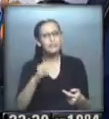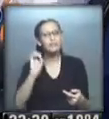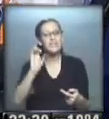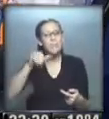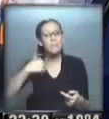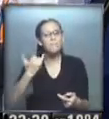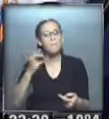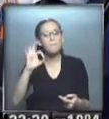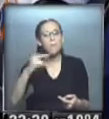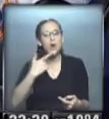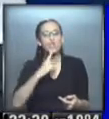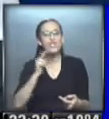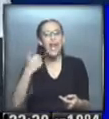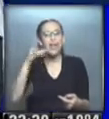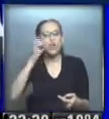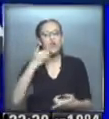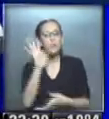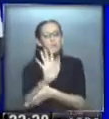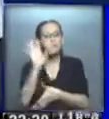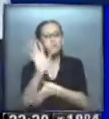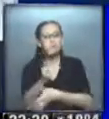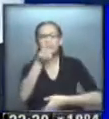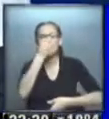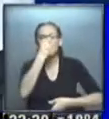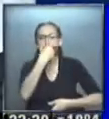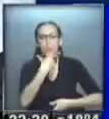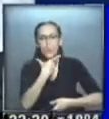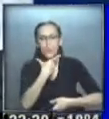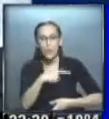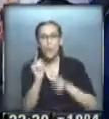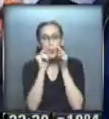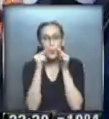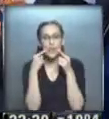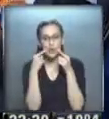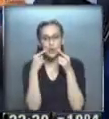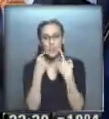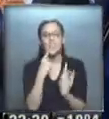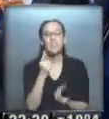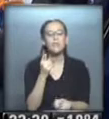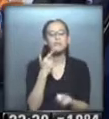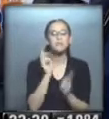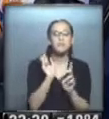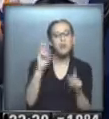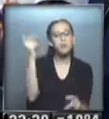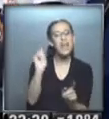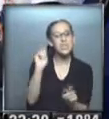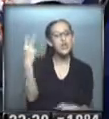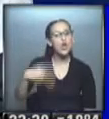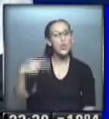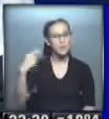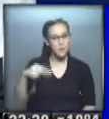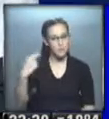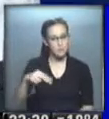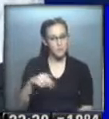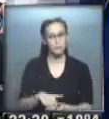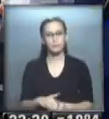mustache, durante noviembre. Con eso formaron la palabra Movember, ¿sí? Noviembre y mostacho juntos y